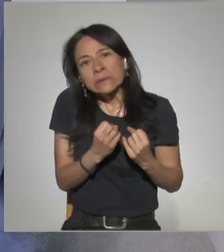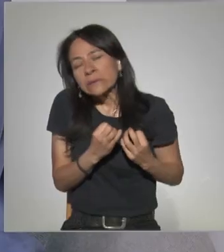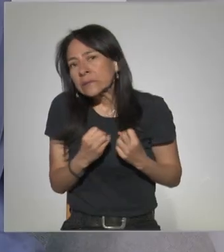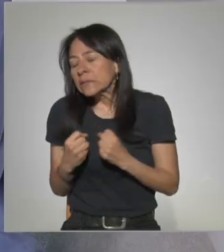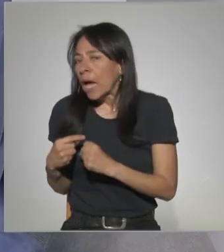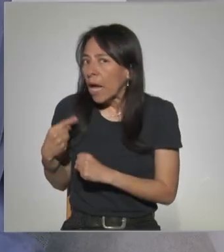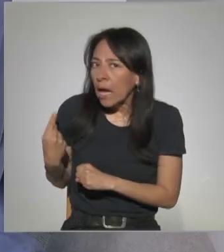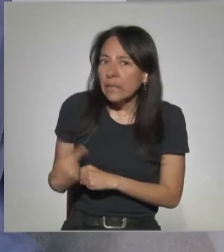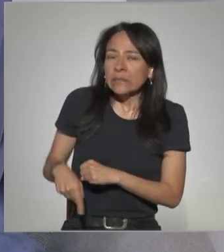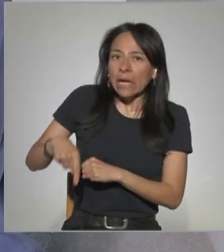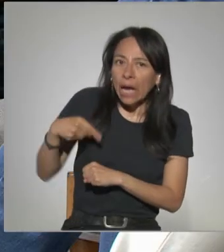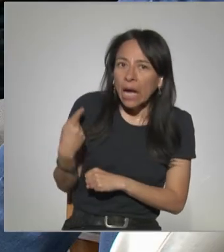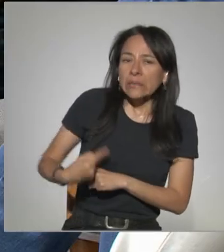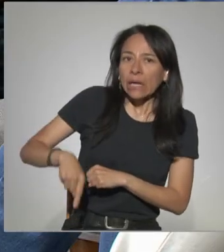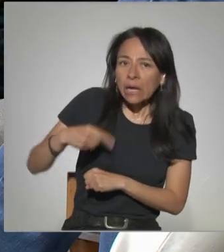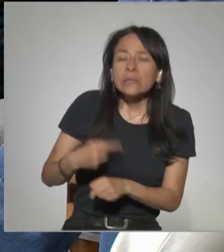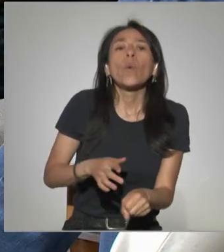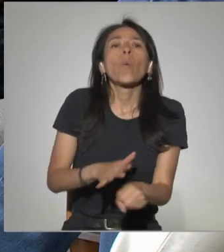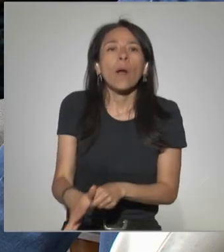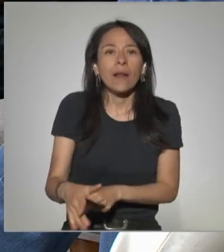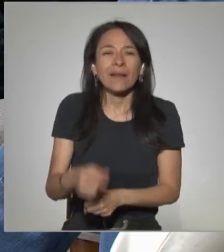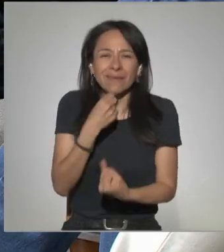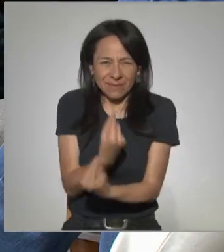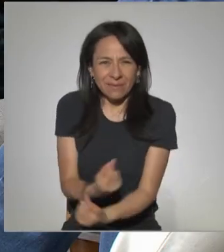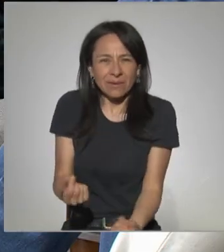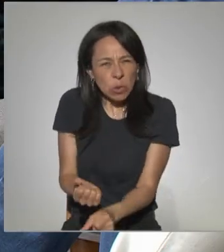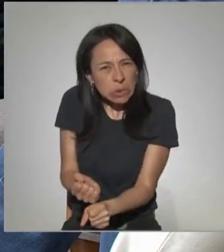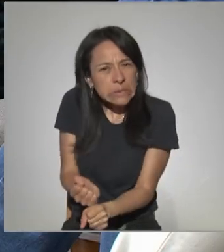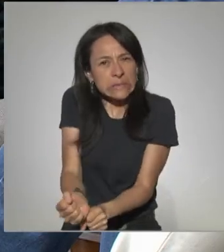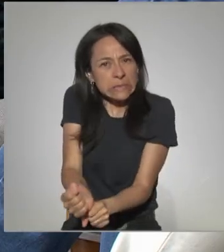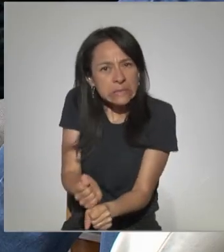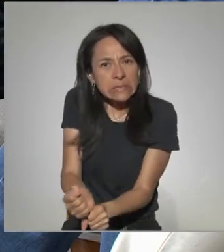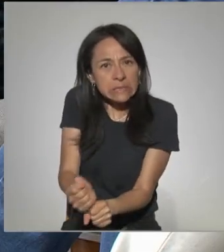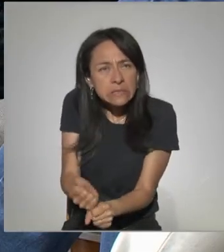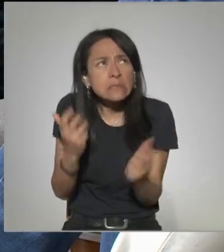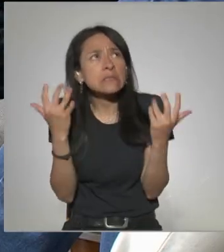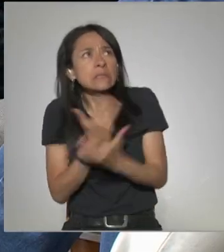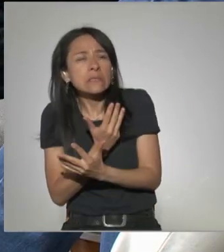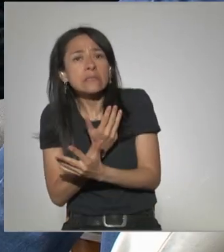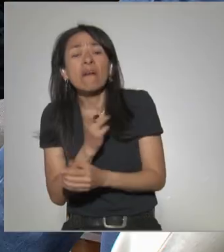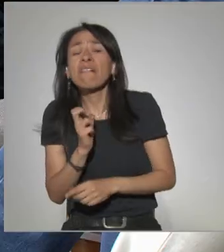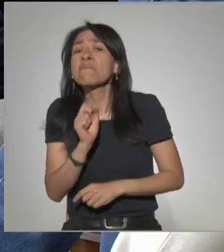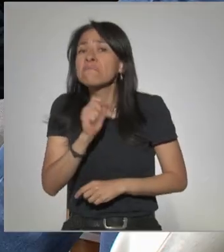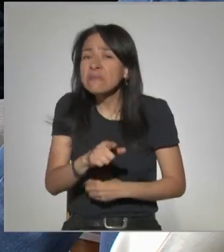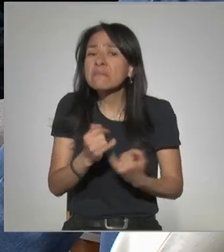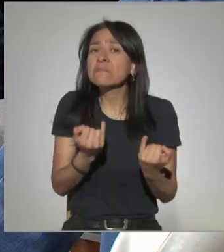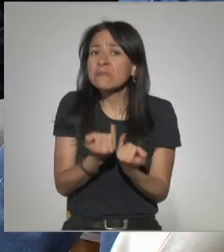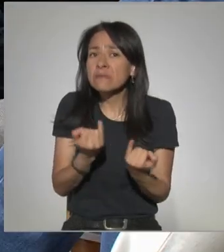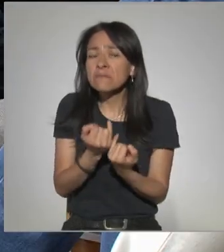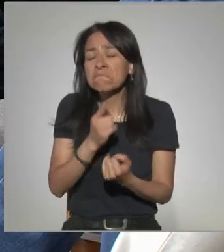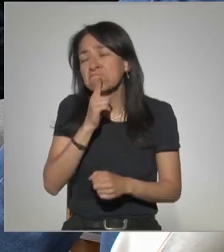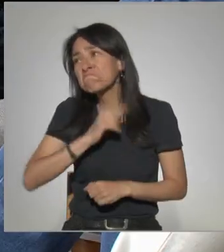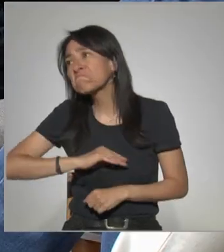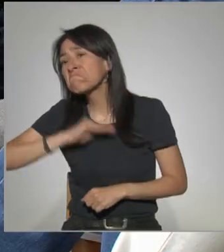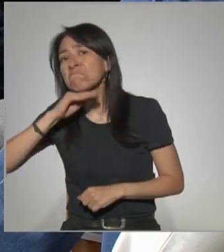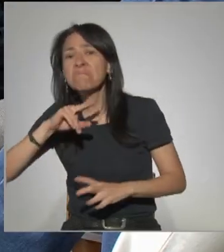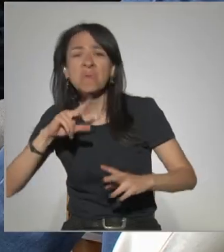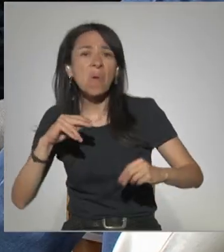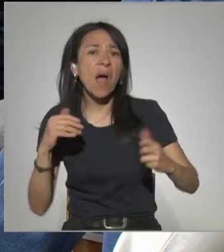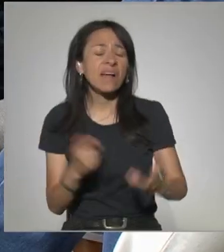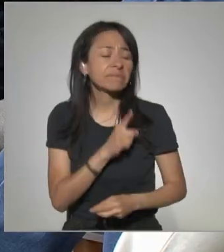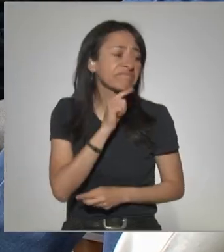ejemplo, el maltrato infantil, ¿no? La negligencia, aunque no haya violencia física, por ejemplo, pero